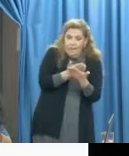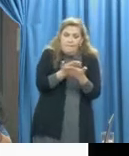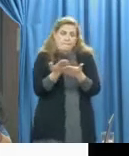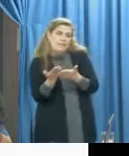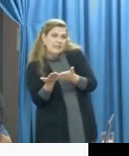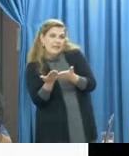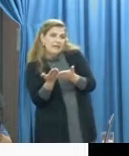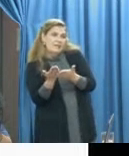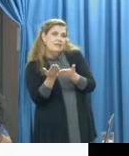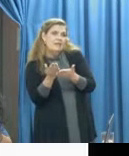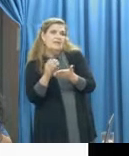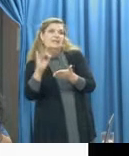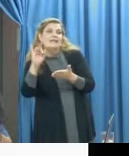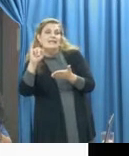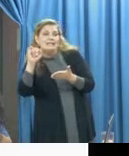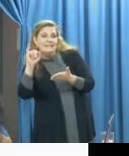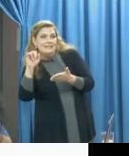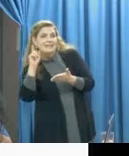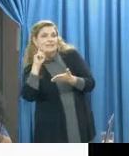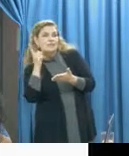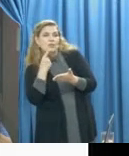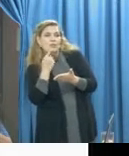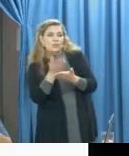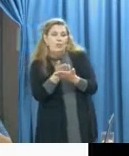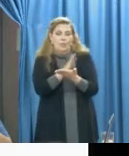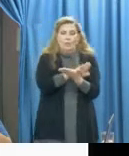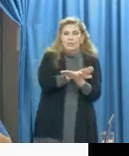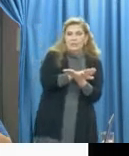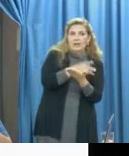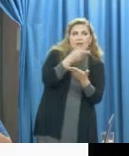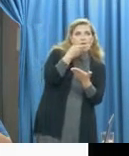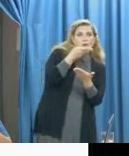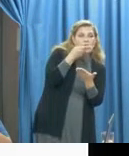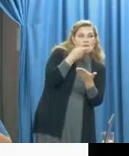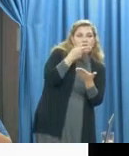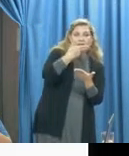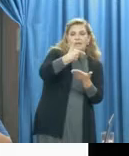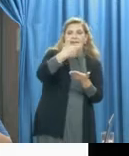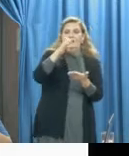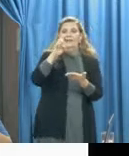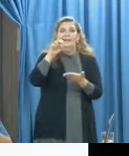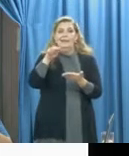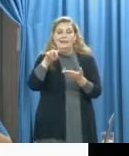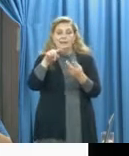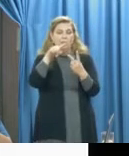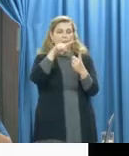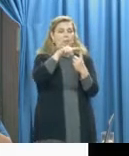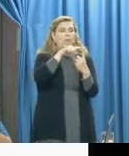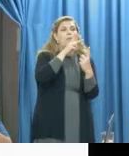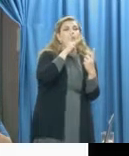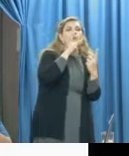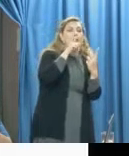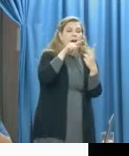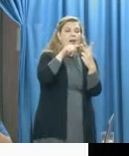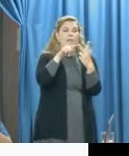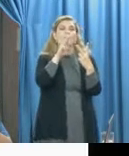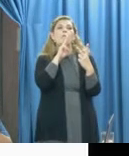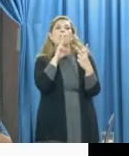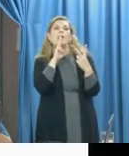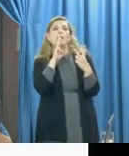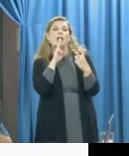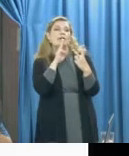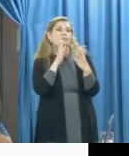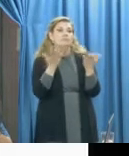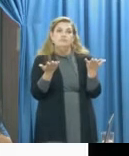de probabilidad de que nazcan oyentes. El gen puede venir de parte materna o de parte